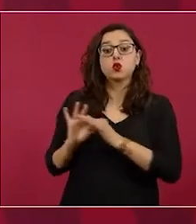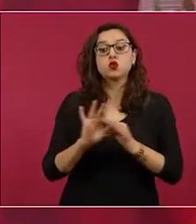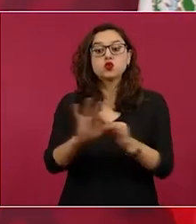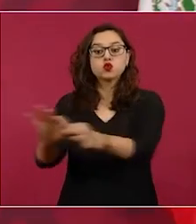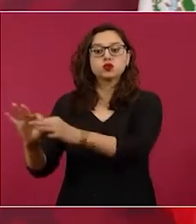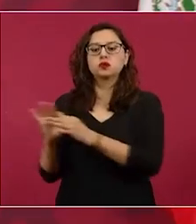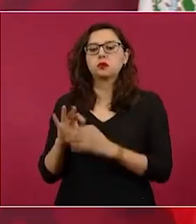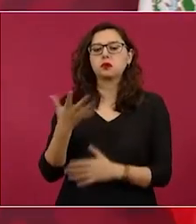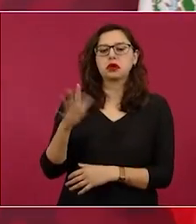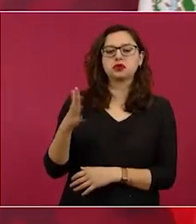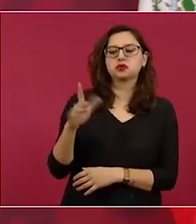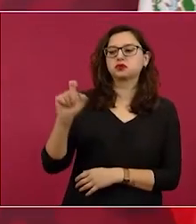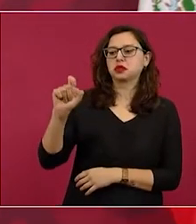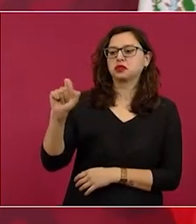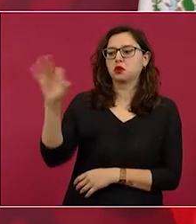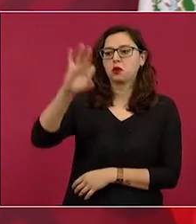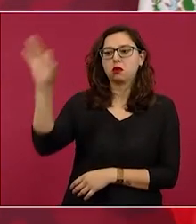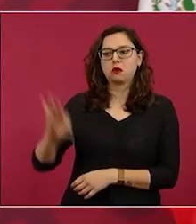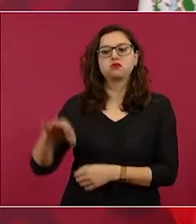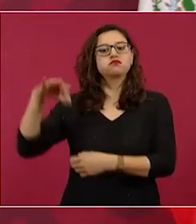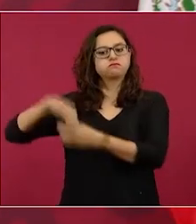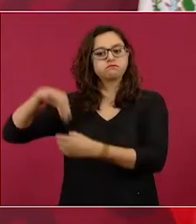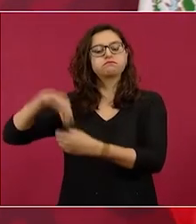suman 29%.